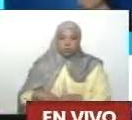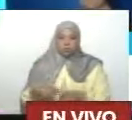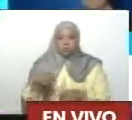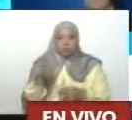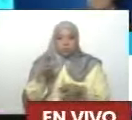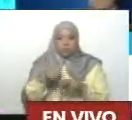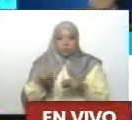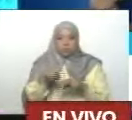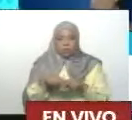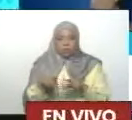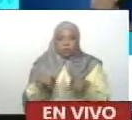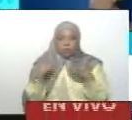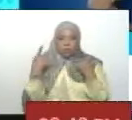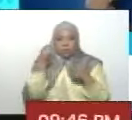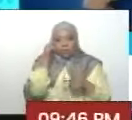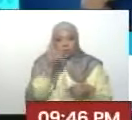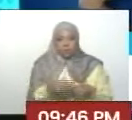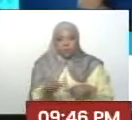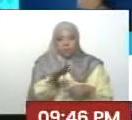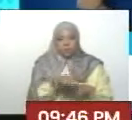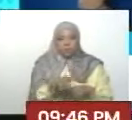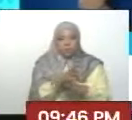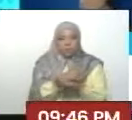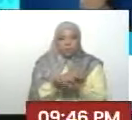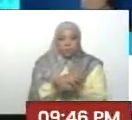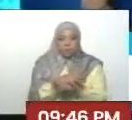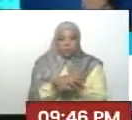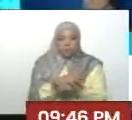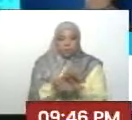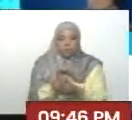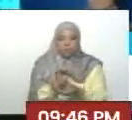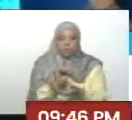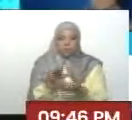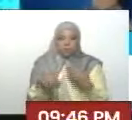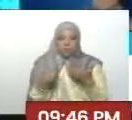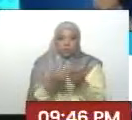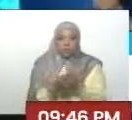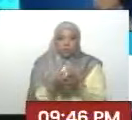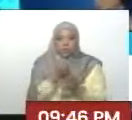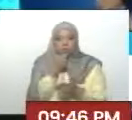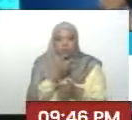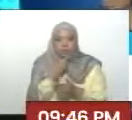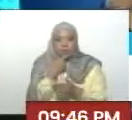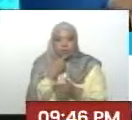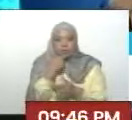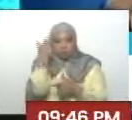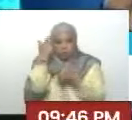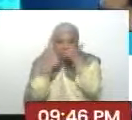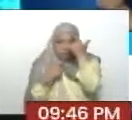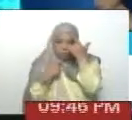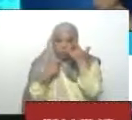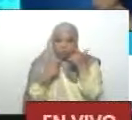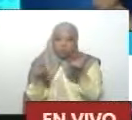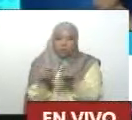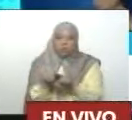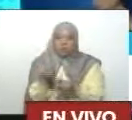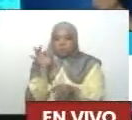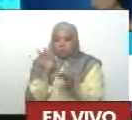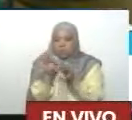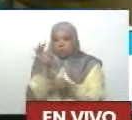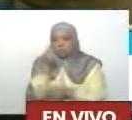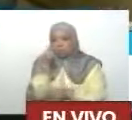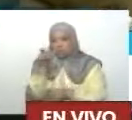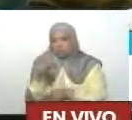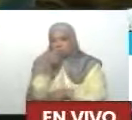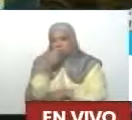muchachas como que si nosotros jugamos Metra con él pero él era una maravilla Chávez era bueno excepcional